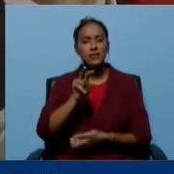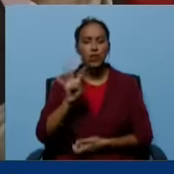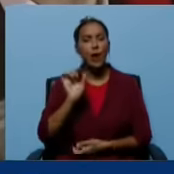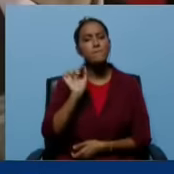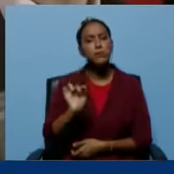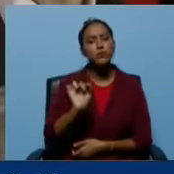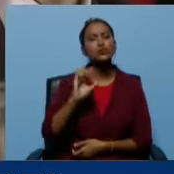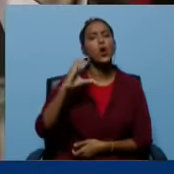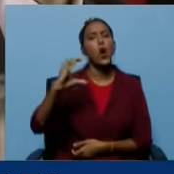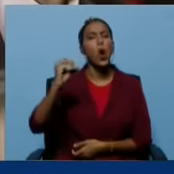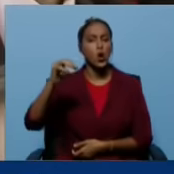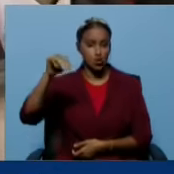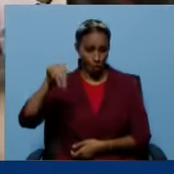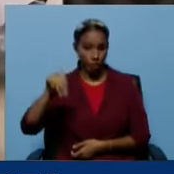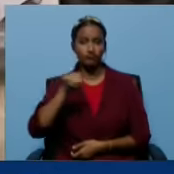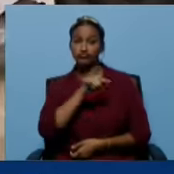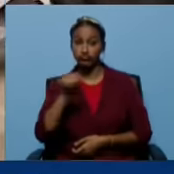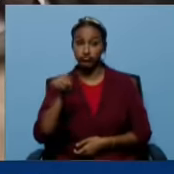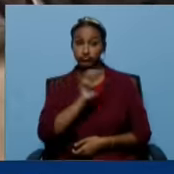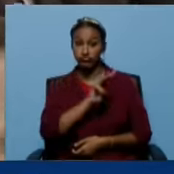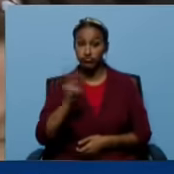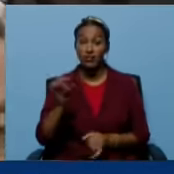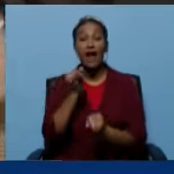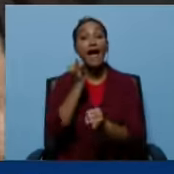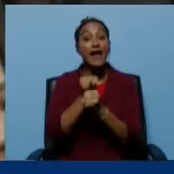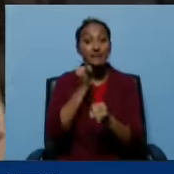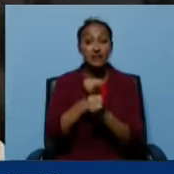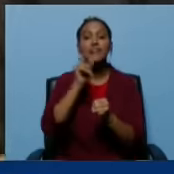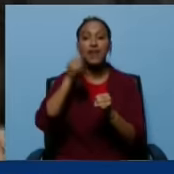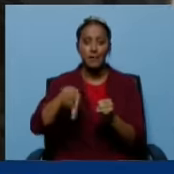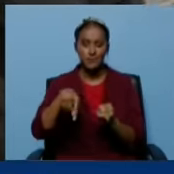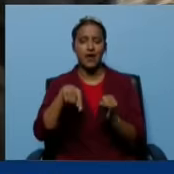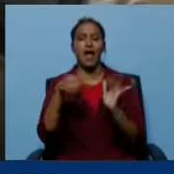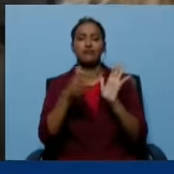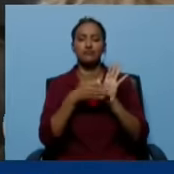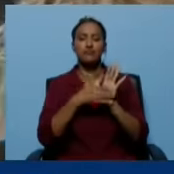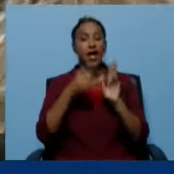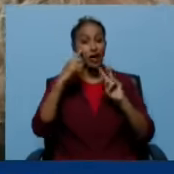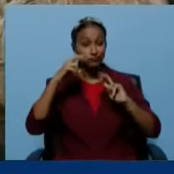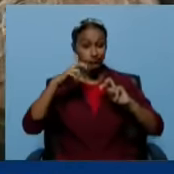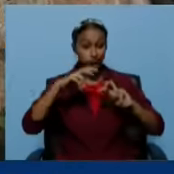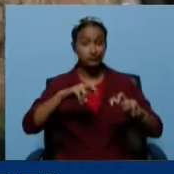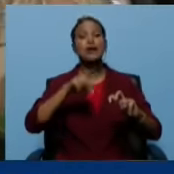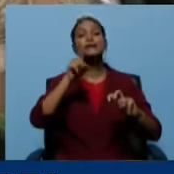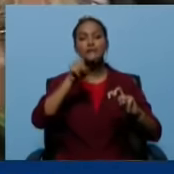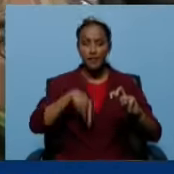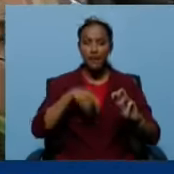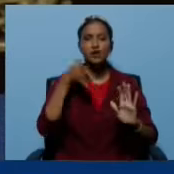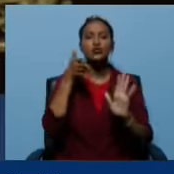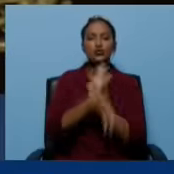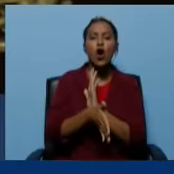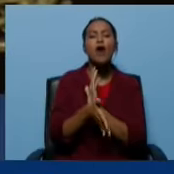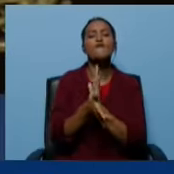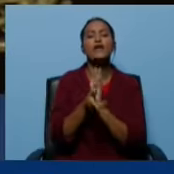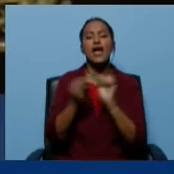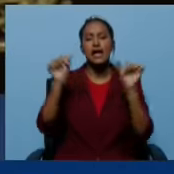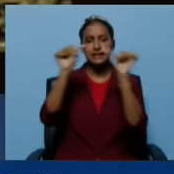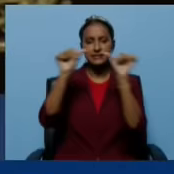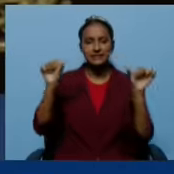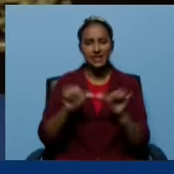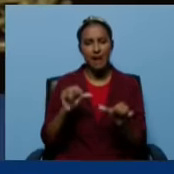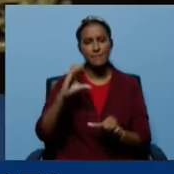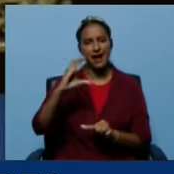www.resultadospresidencialesvenezuela2024.com, así como sobre el ataque cibernético masivo denunciado contra el sistema